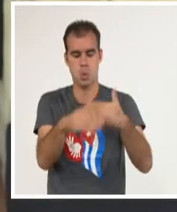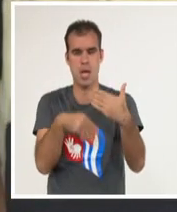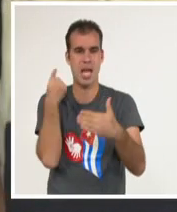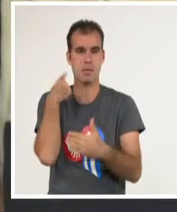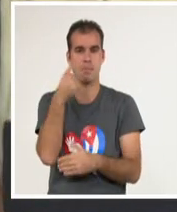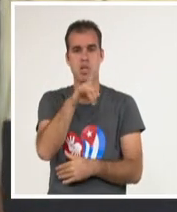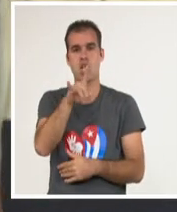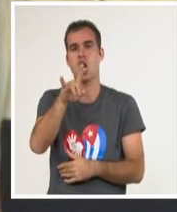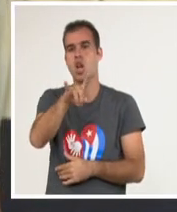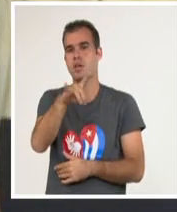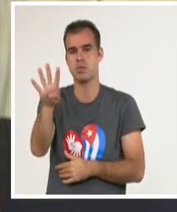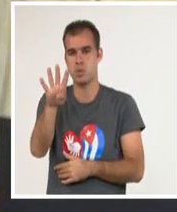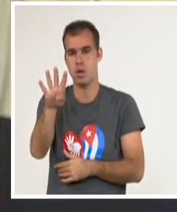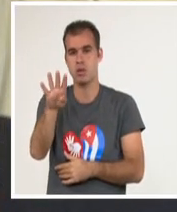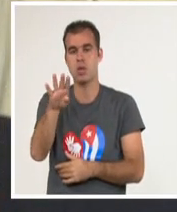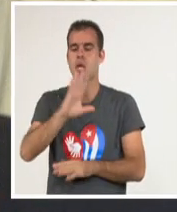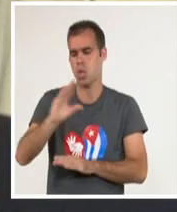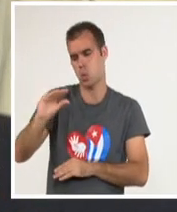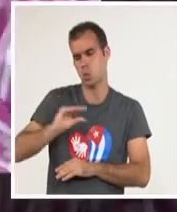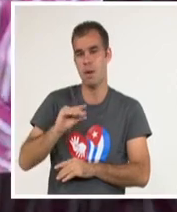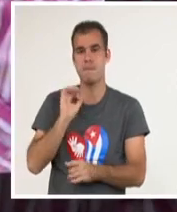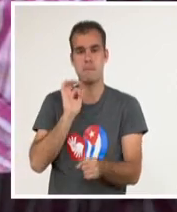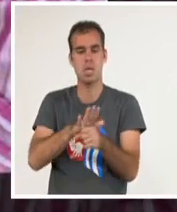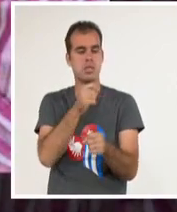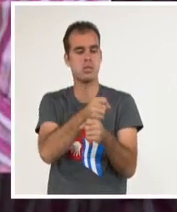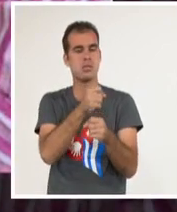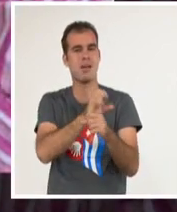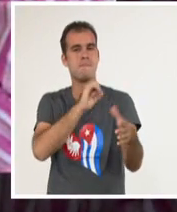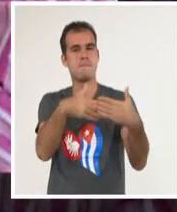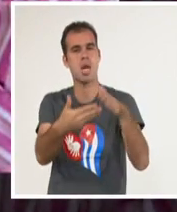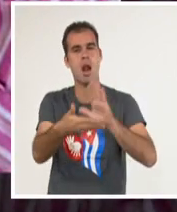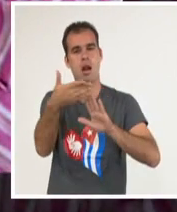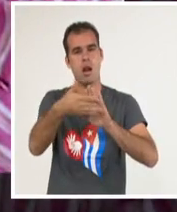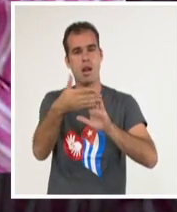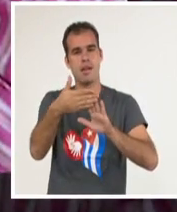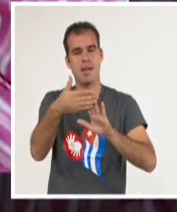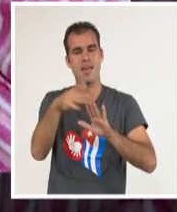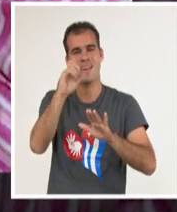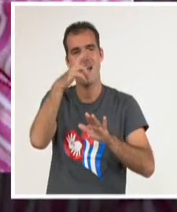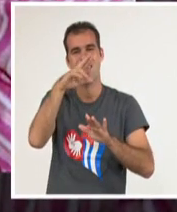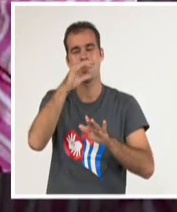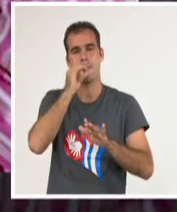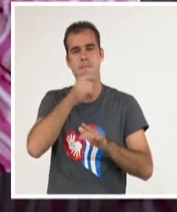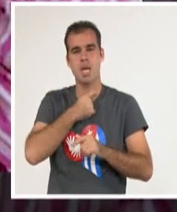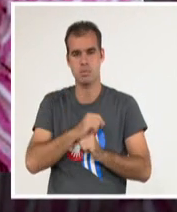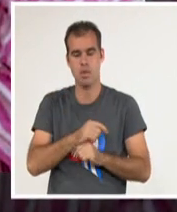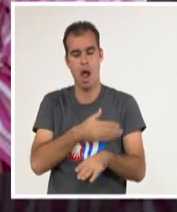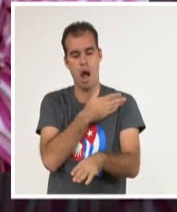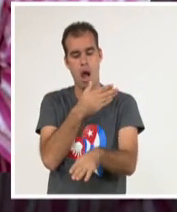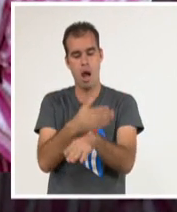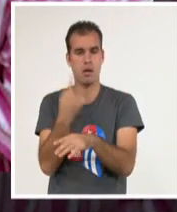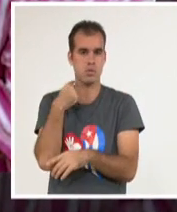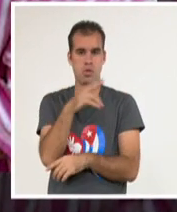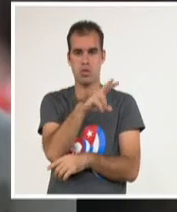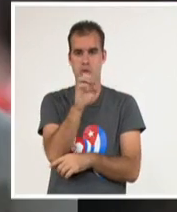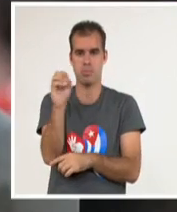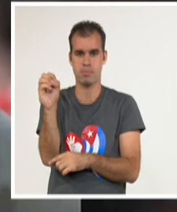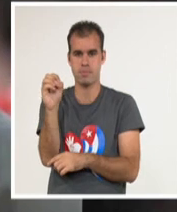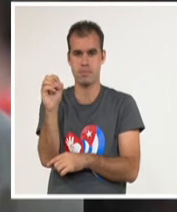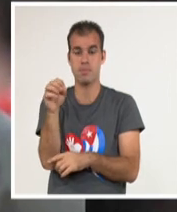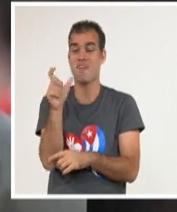se jubiló y comenzó a trabajar en la Unión de Empresas Constructoras del Caribe, UNECA, hasta el año 2000, fecha en que